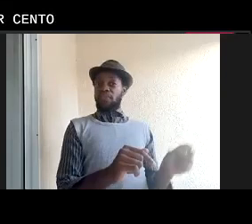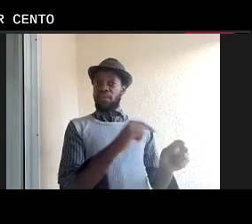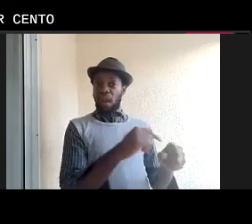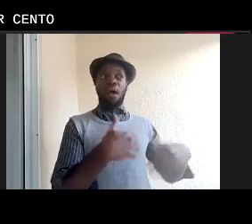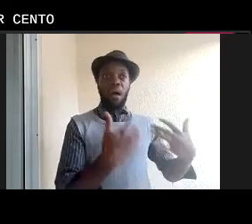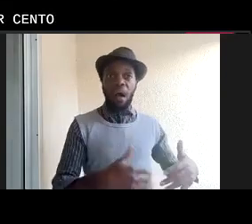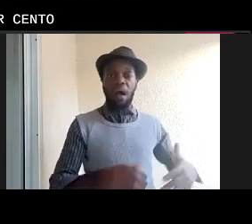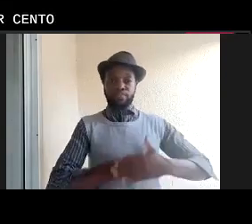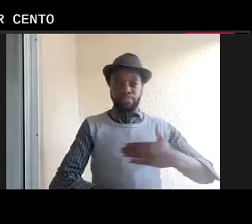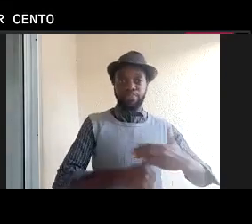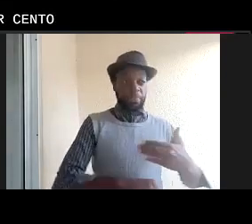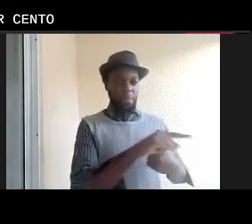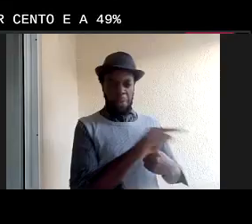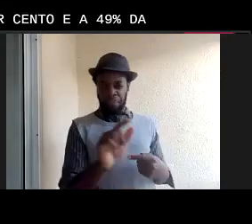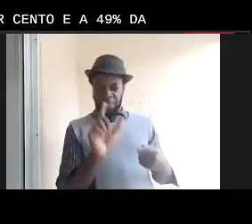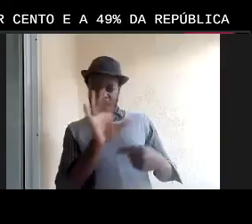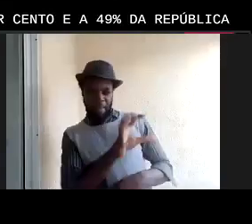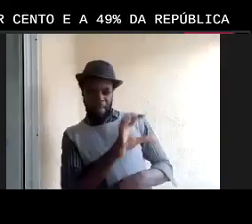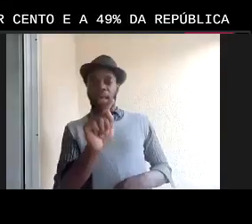en la República